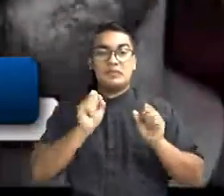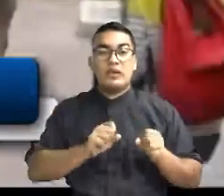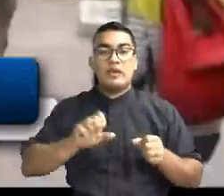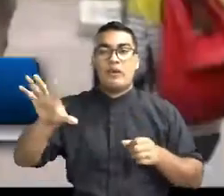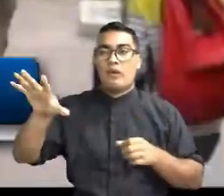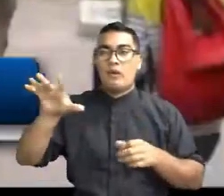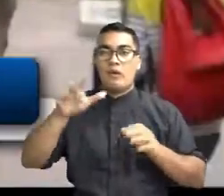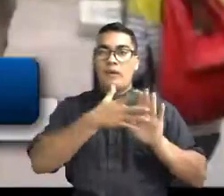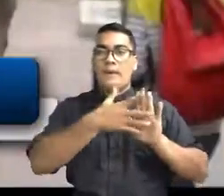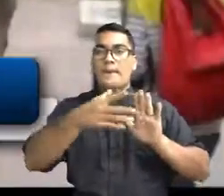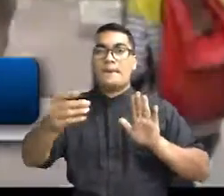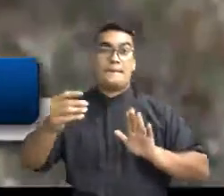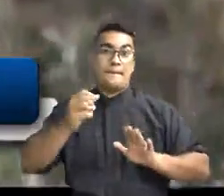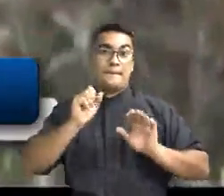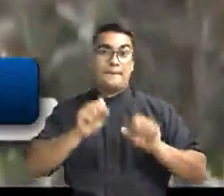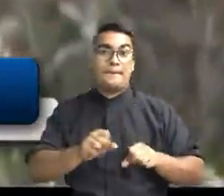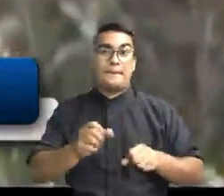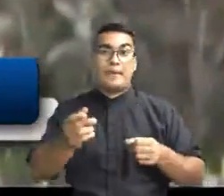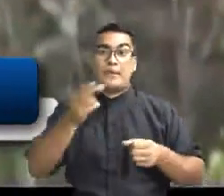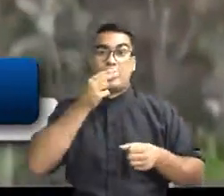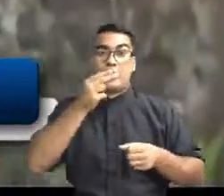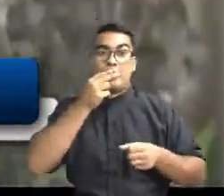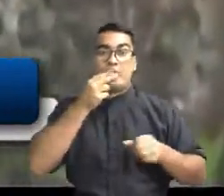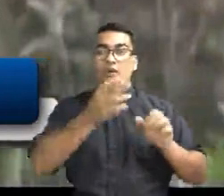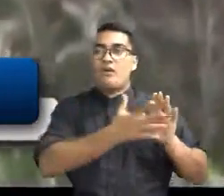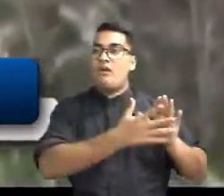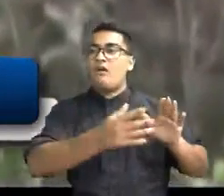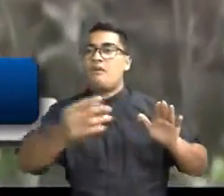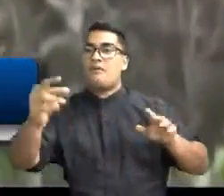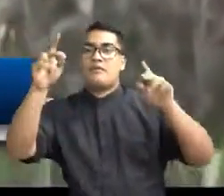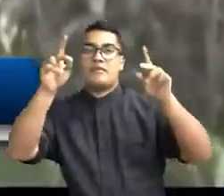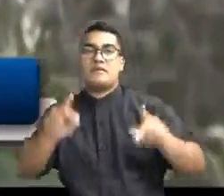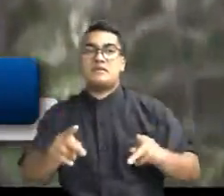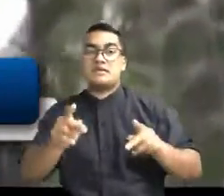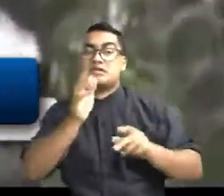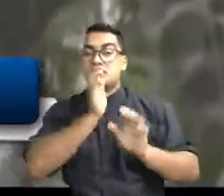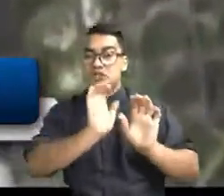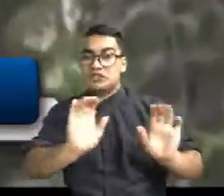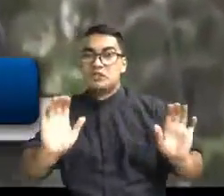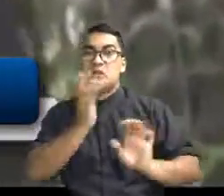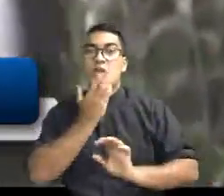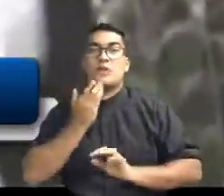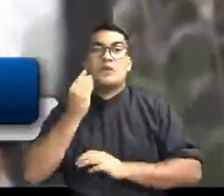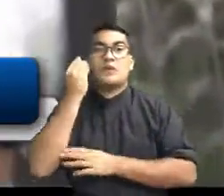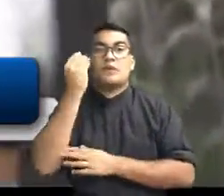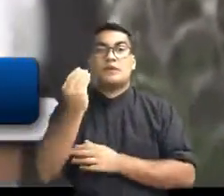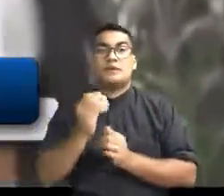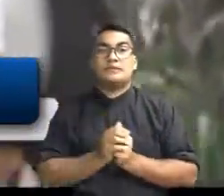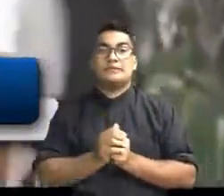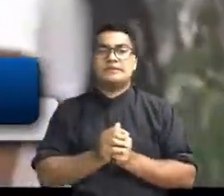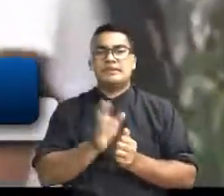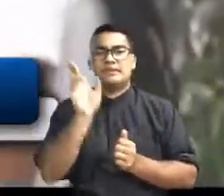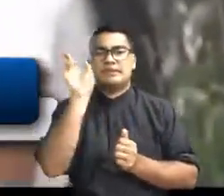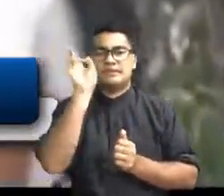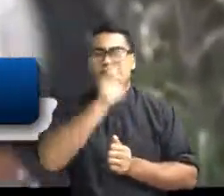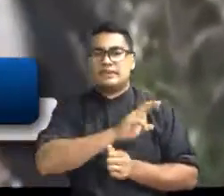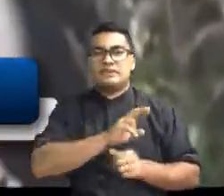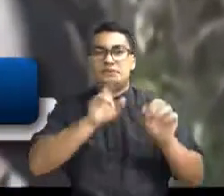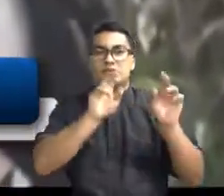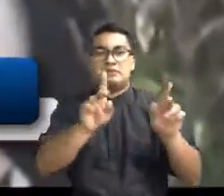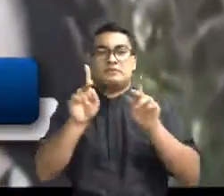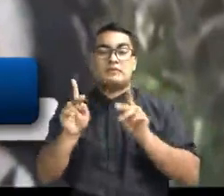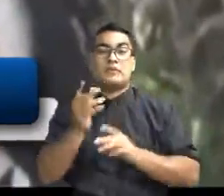estamos en ese medio. Así es. ¿Se podría adquirir entonces en personas con edades tempranas, adolescentes? Es muy raro verlos en